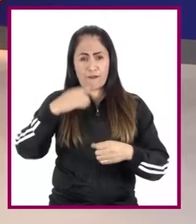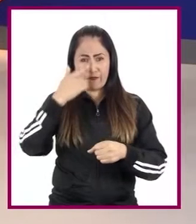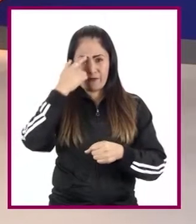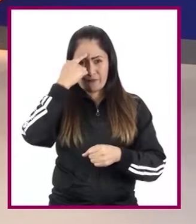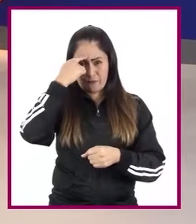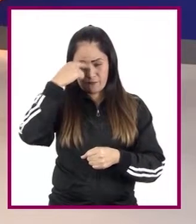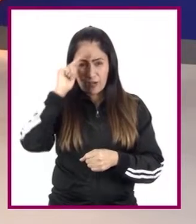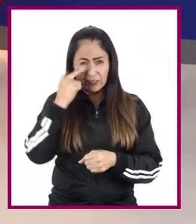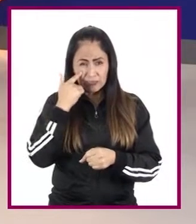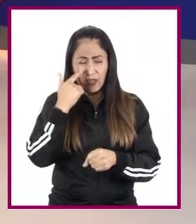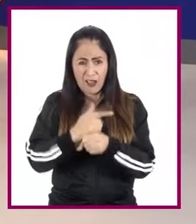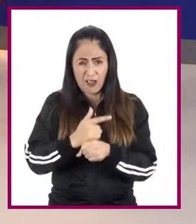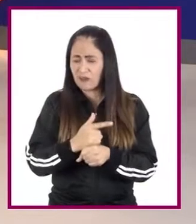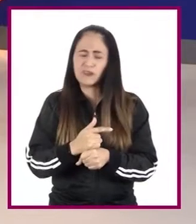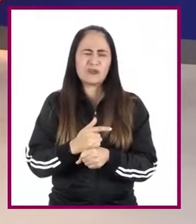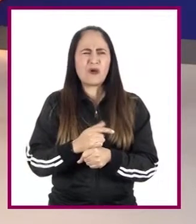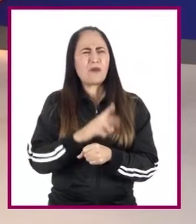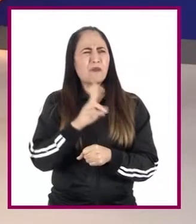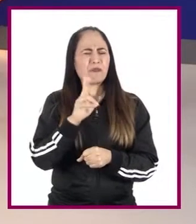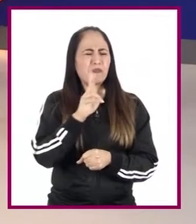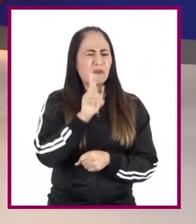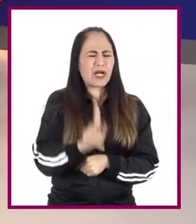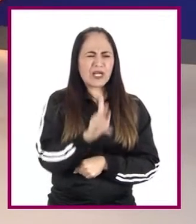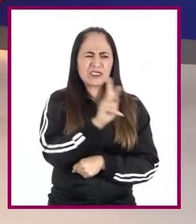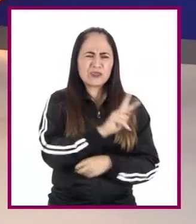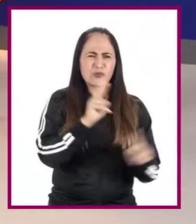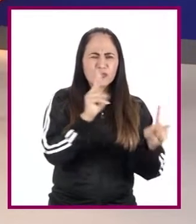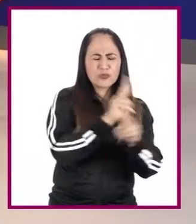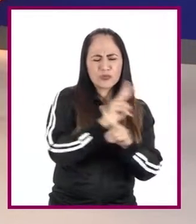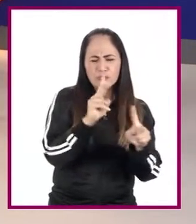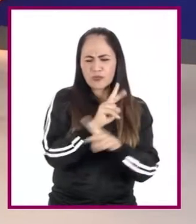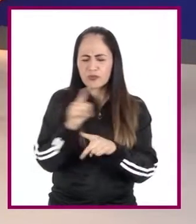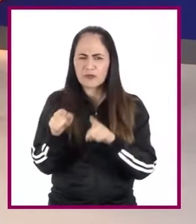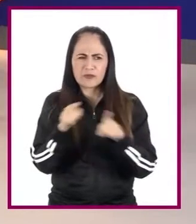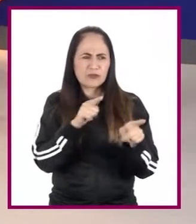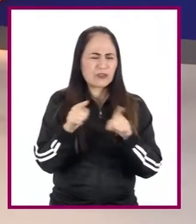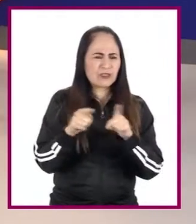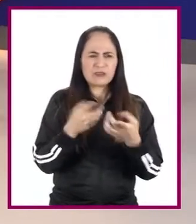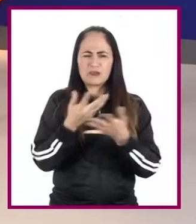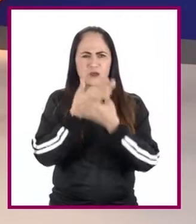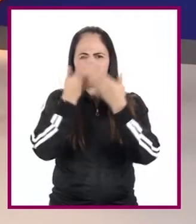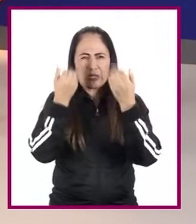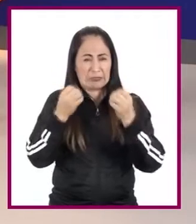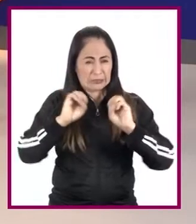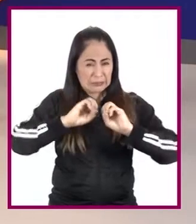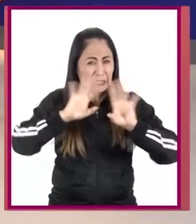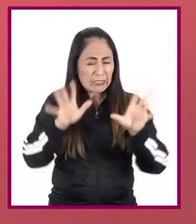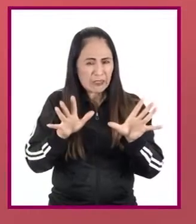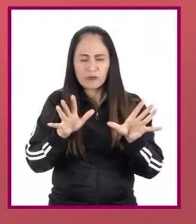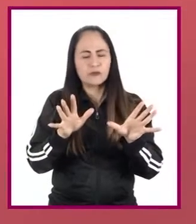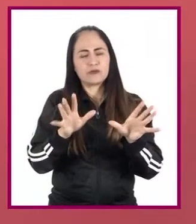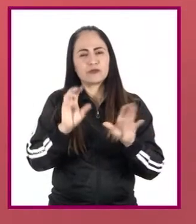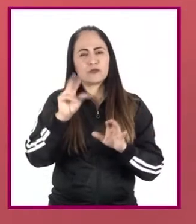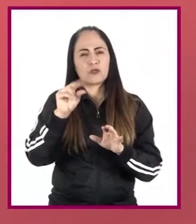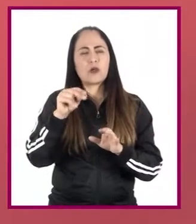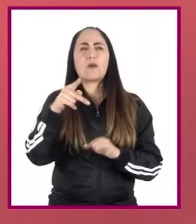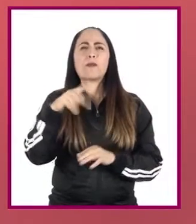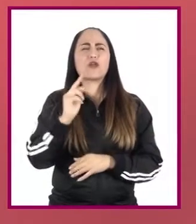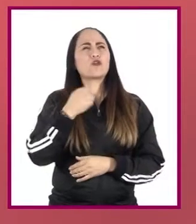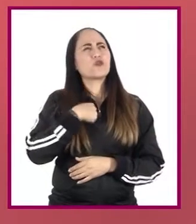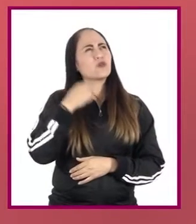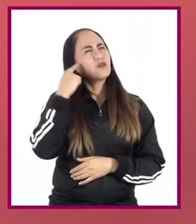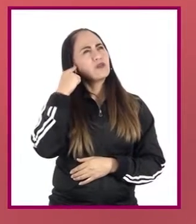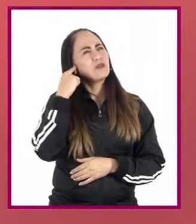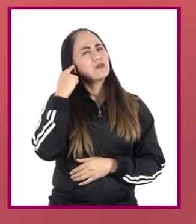a confundir con el sonido del viento. Es verdad, casi no se percibe, pero mientras lo escuchaba, me imaginaba